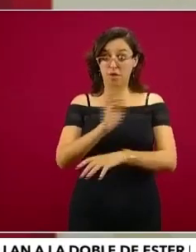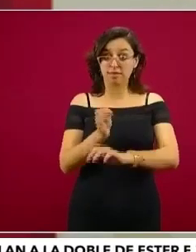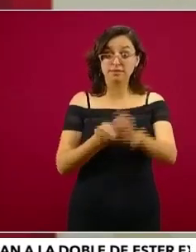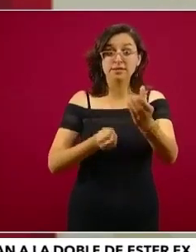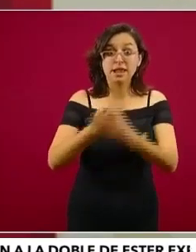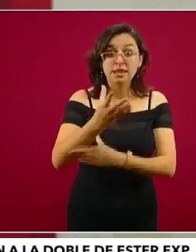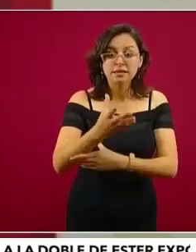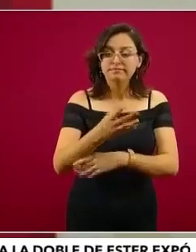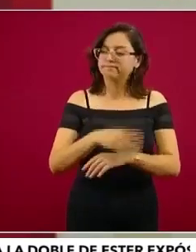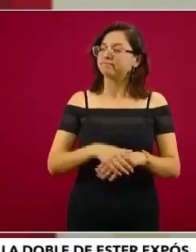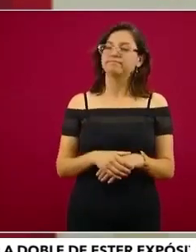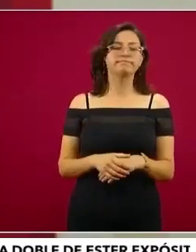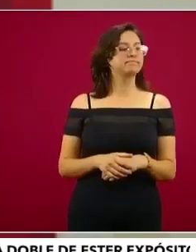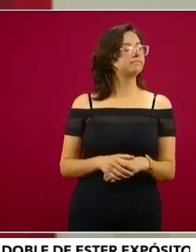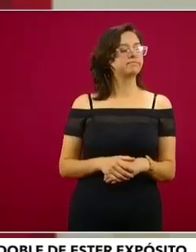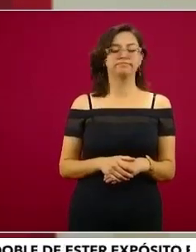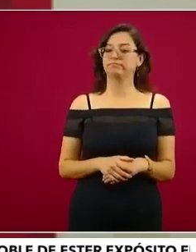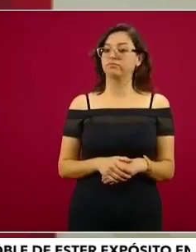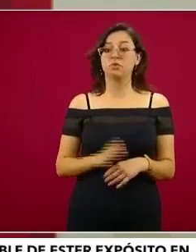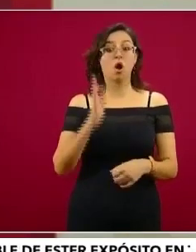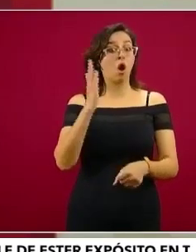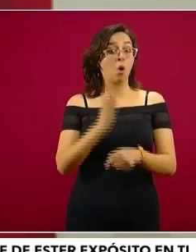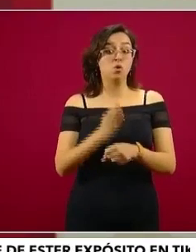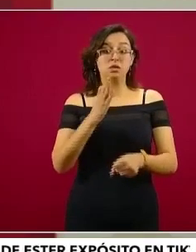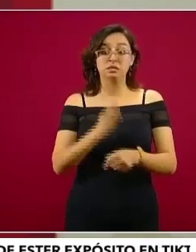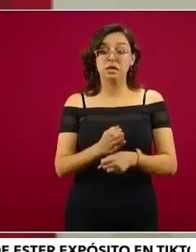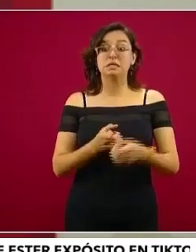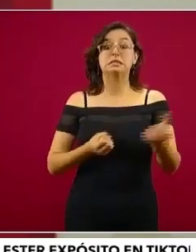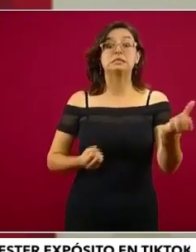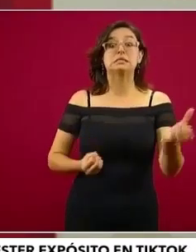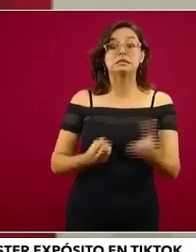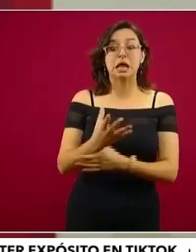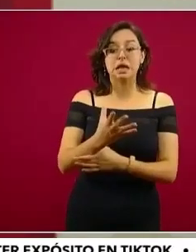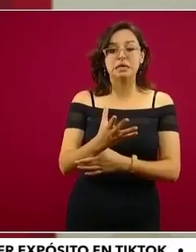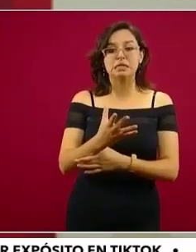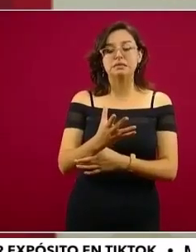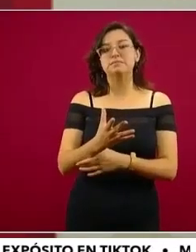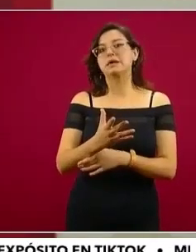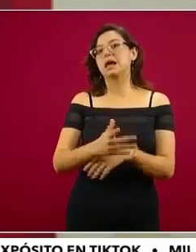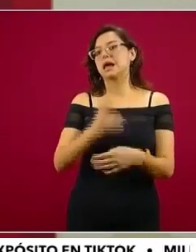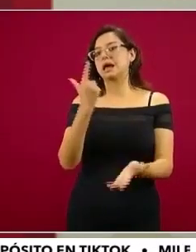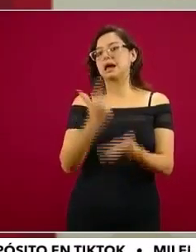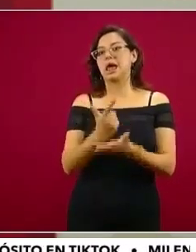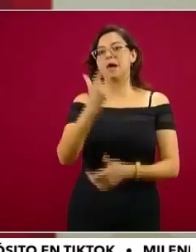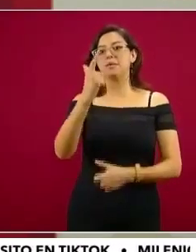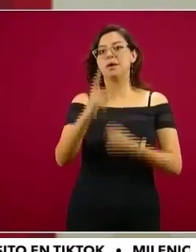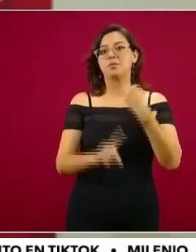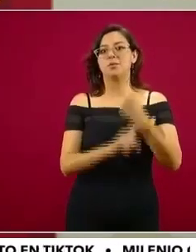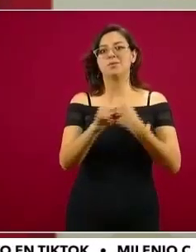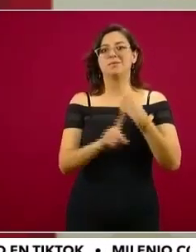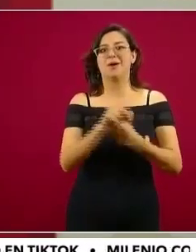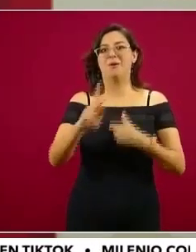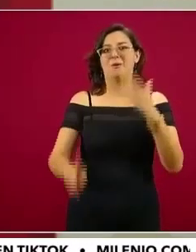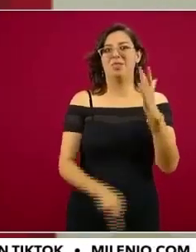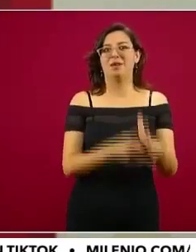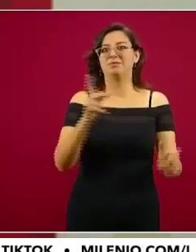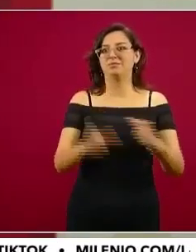distancia. Si lo hiciéramos en este momento, tendríamos el grave peligro de que reemerja la epidemia,